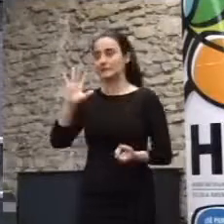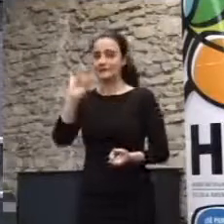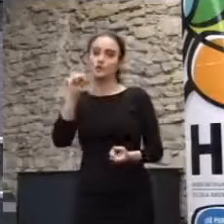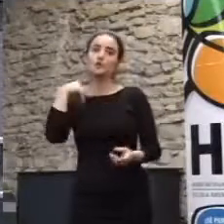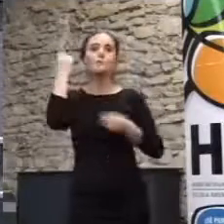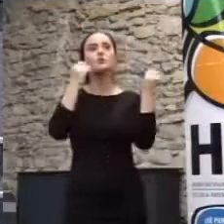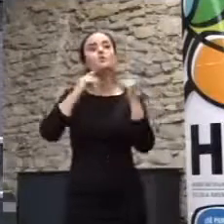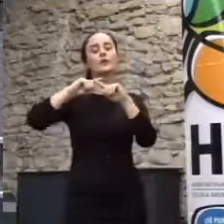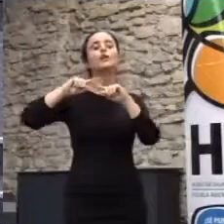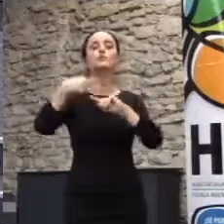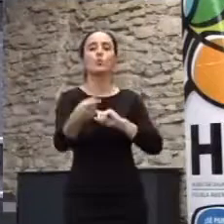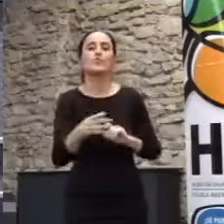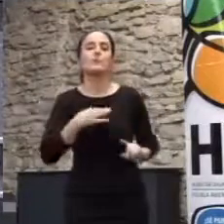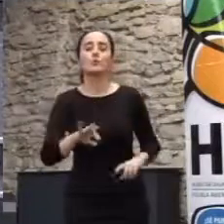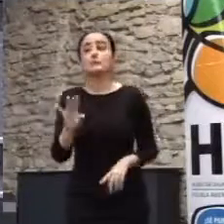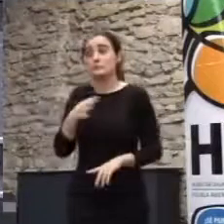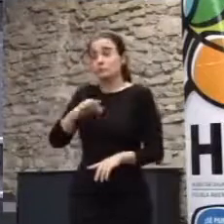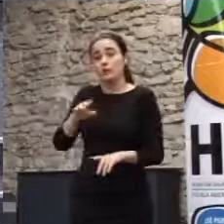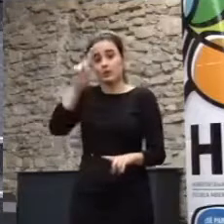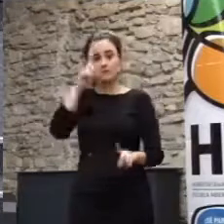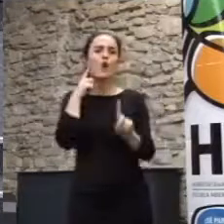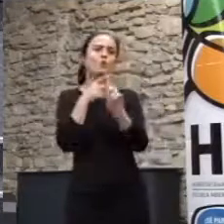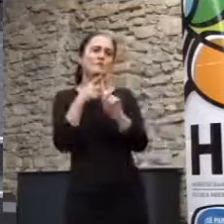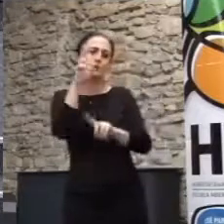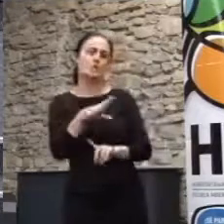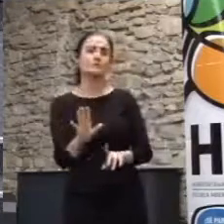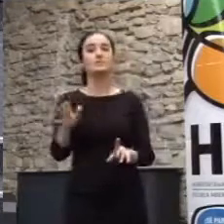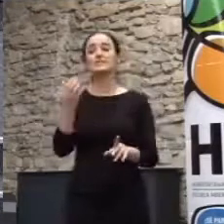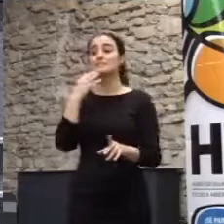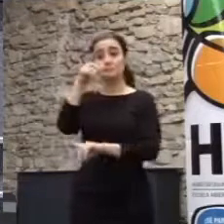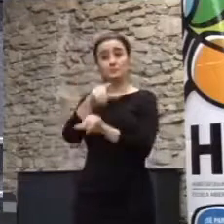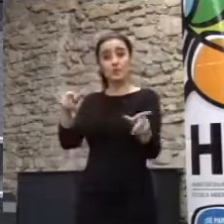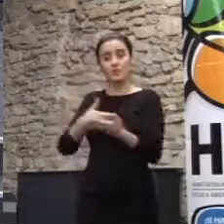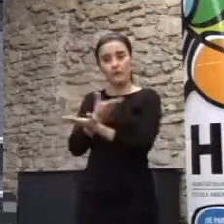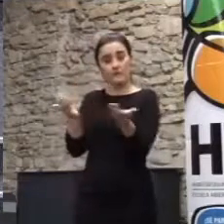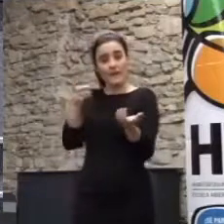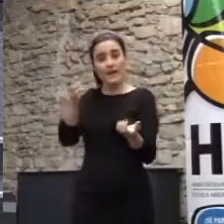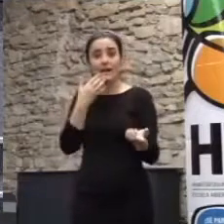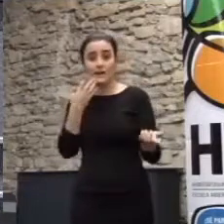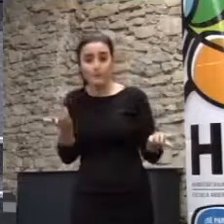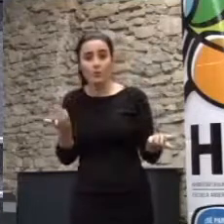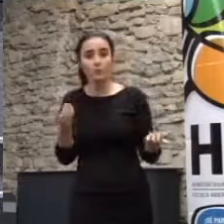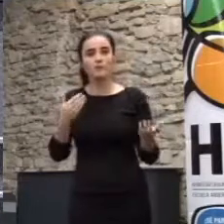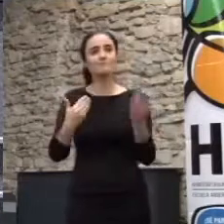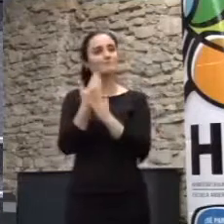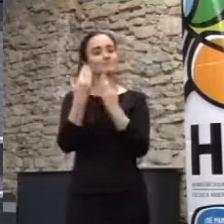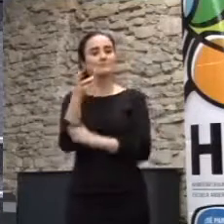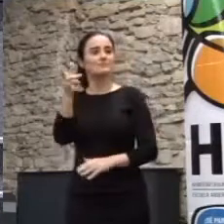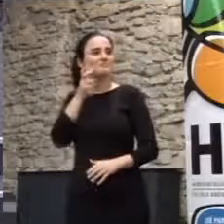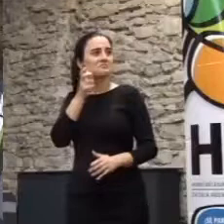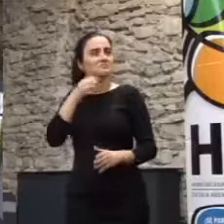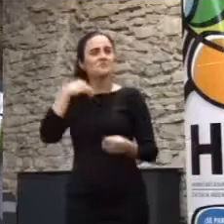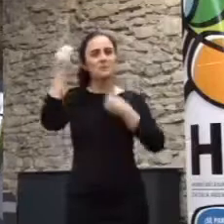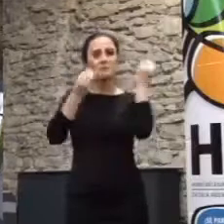Yo creo que es consecuencia de... Sí, puede ser, pero yo creo que no sí. Es sí. La gente que confía en ti, Eva, y que te escucha las mañanas, a mí no me parece mal que tú les